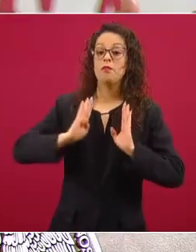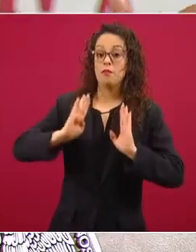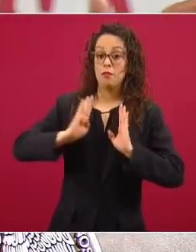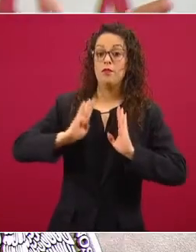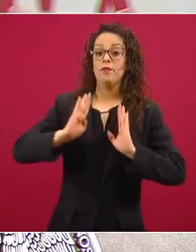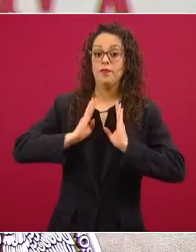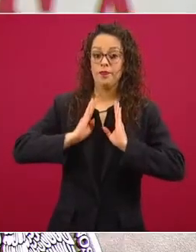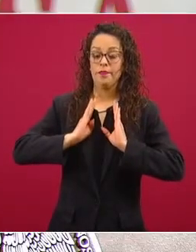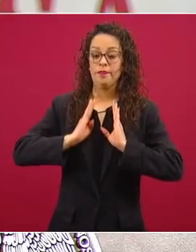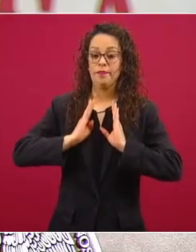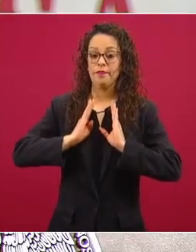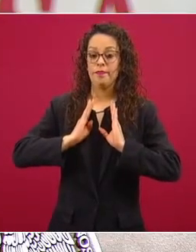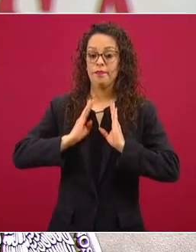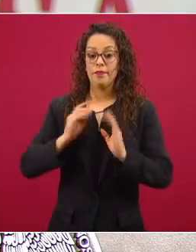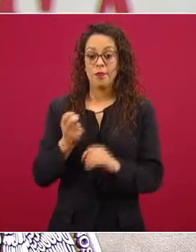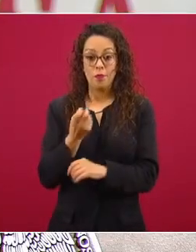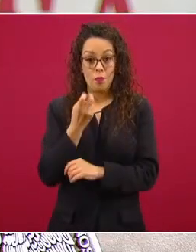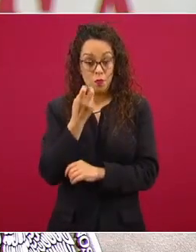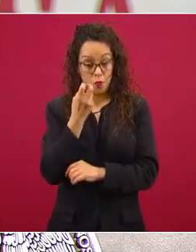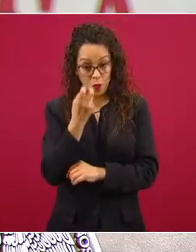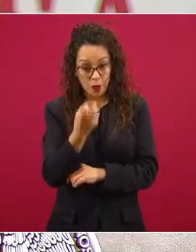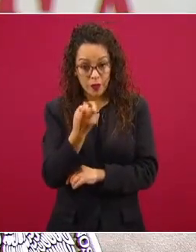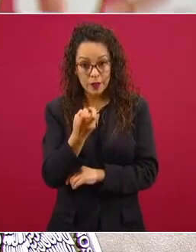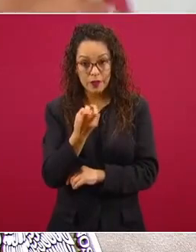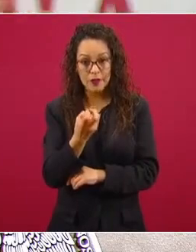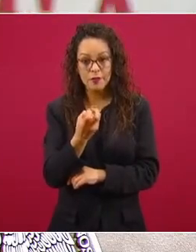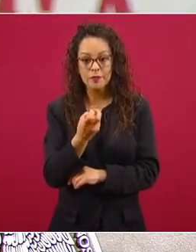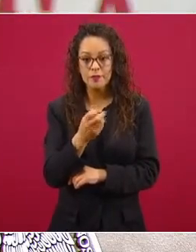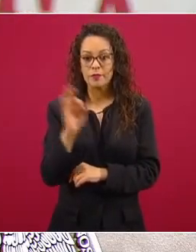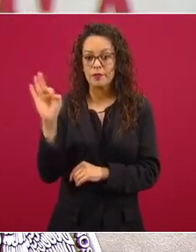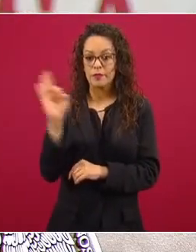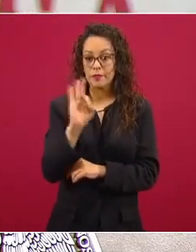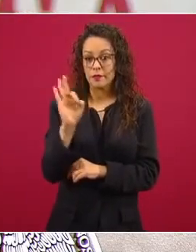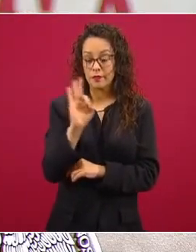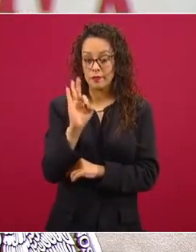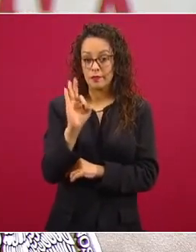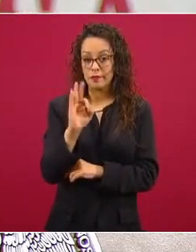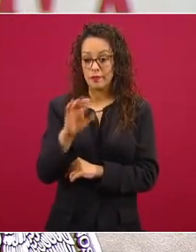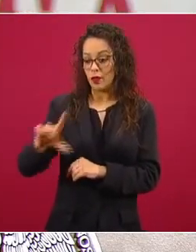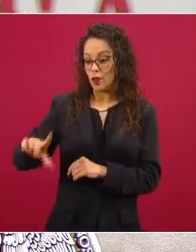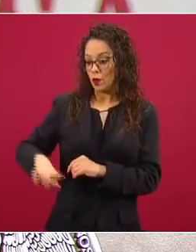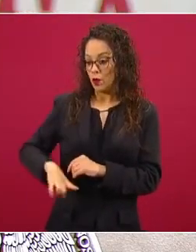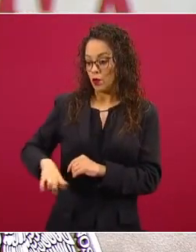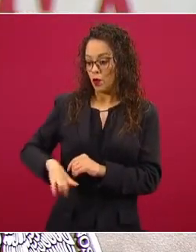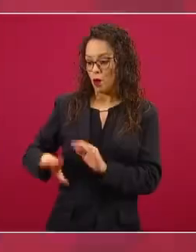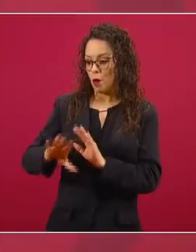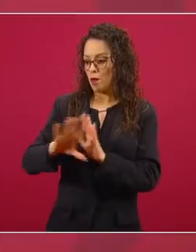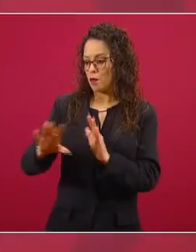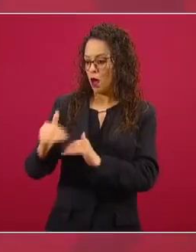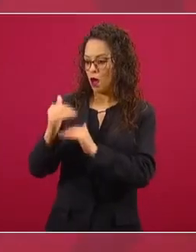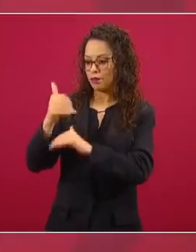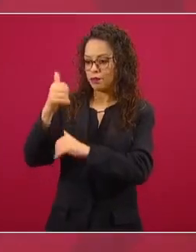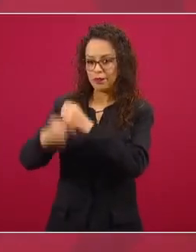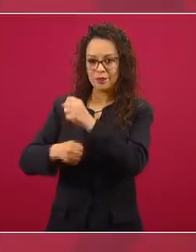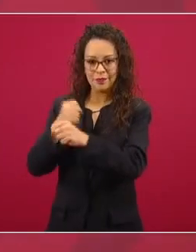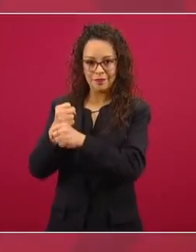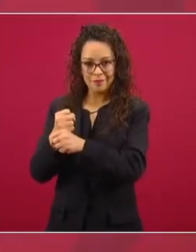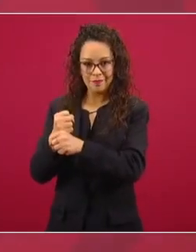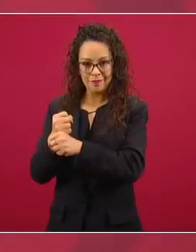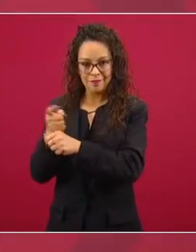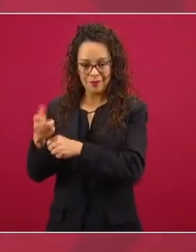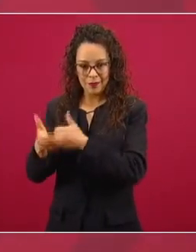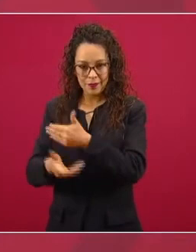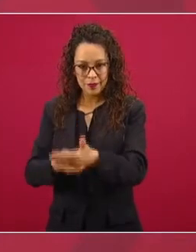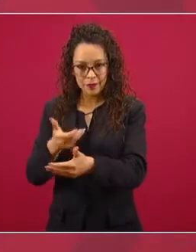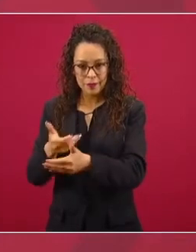si termina un gobierno, y todavía están